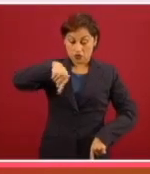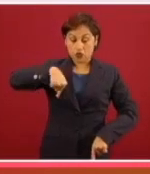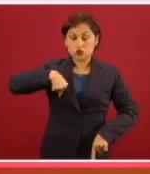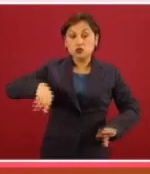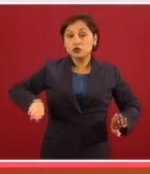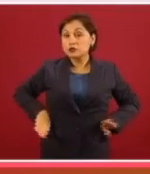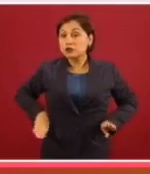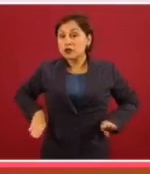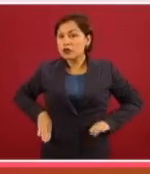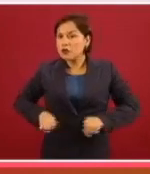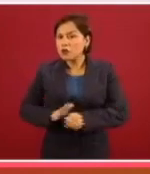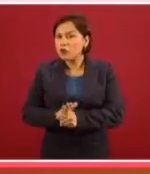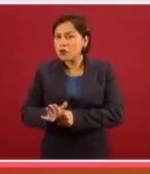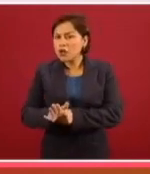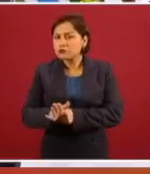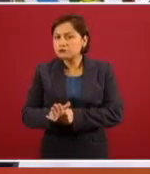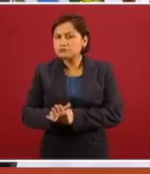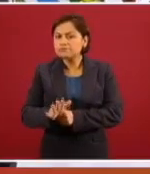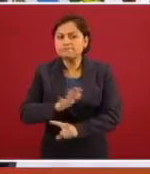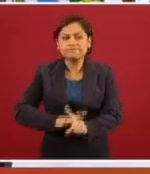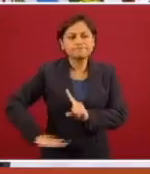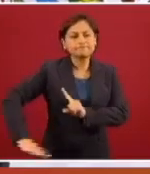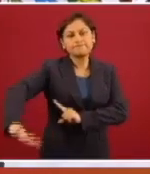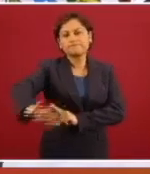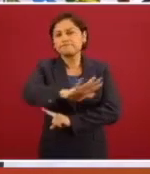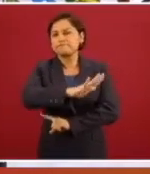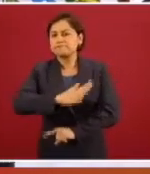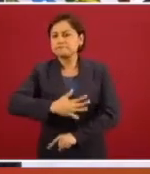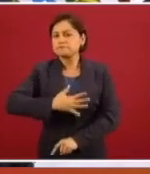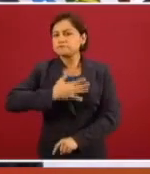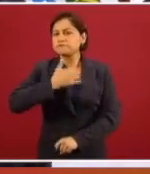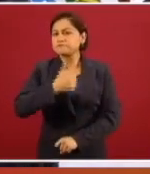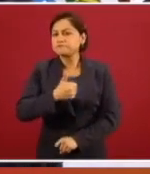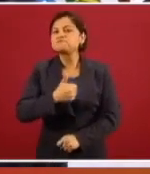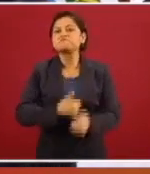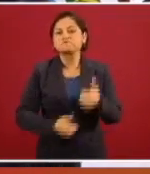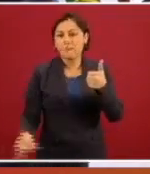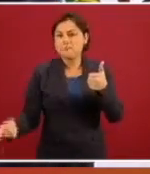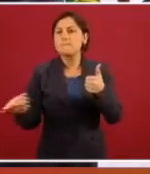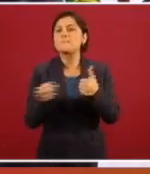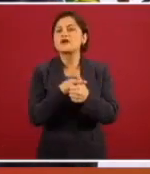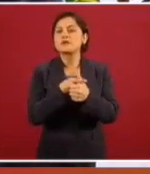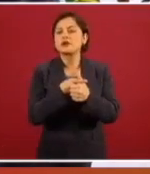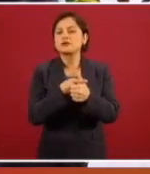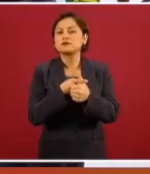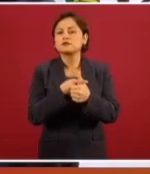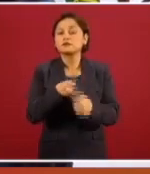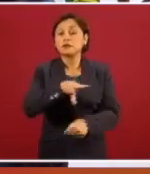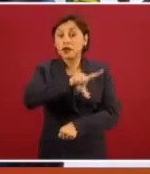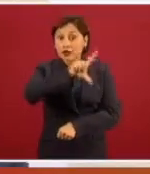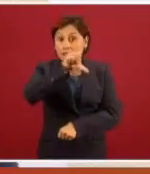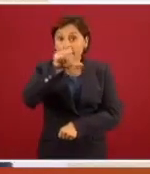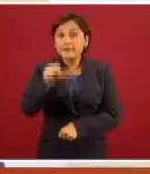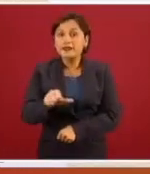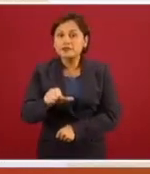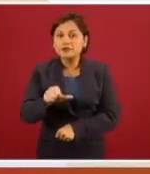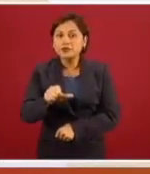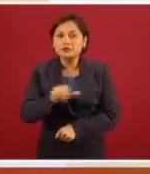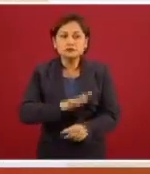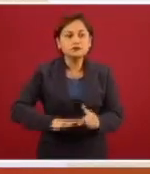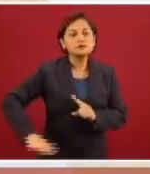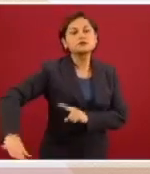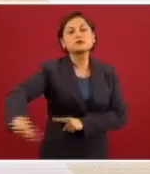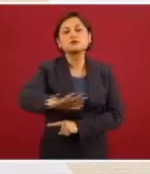bienestar del pueblo y después lo mismo, el bienestar del